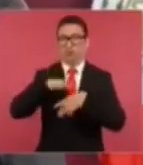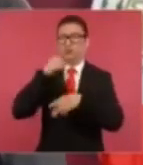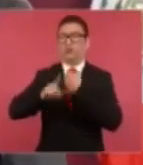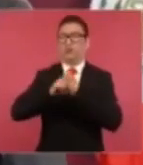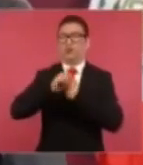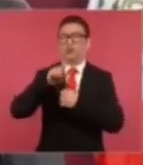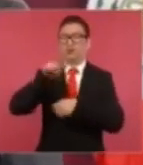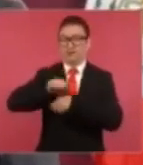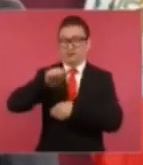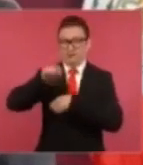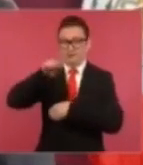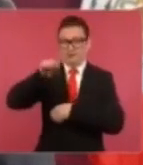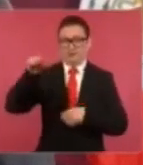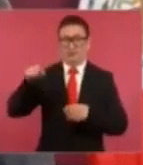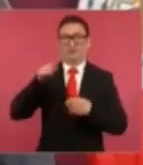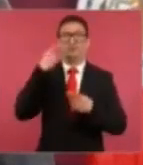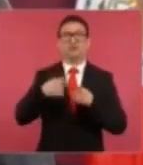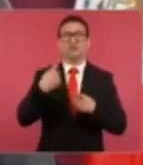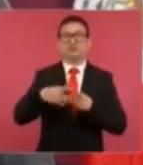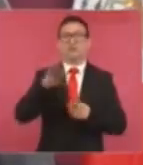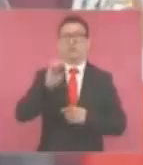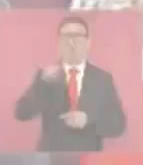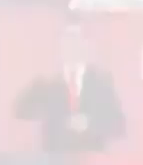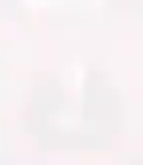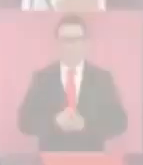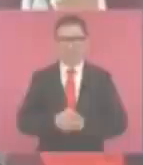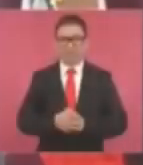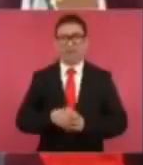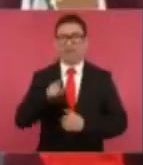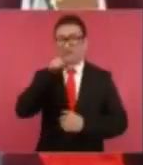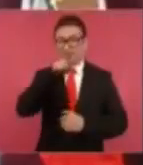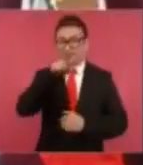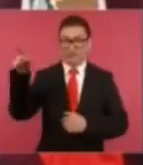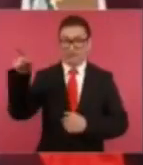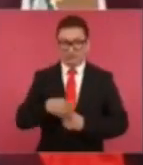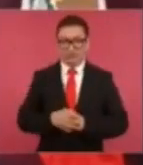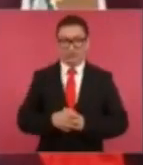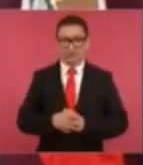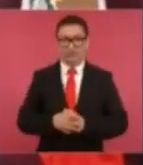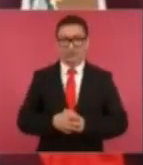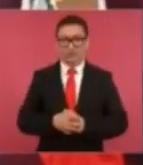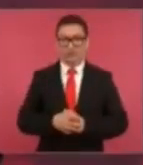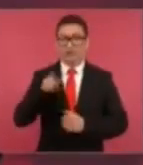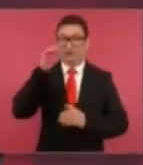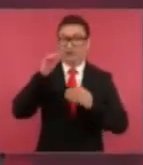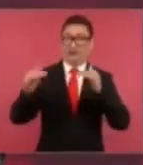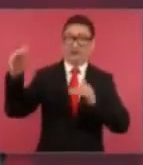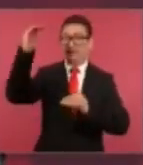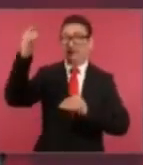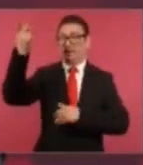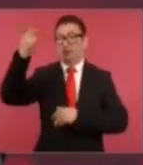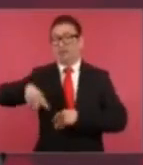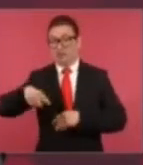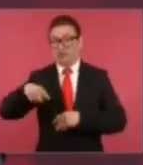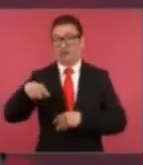argentina, los del Fondo Monetario Internacional. Ellos de arriba recibieron